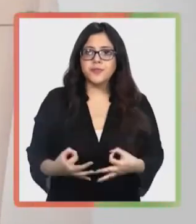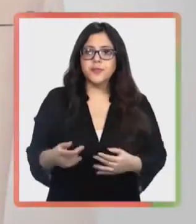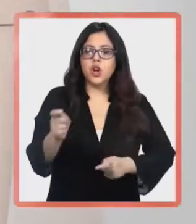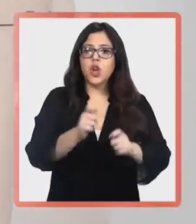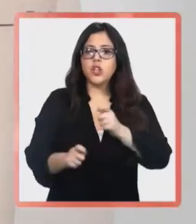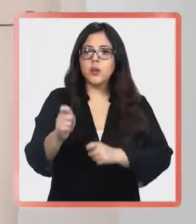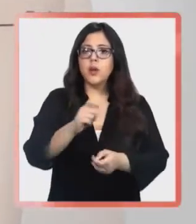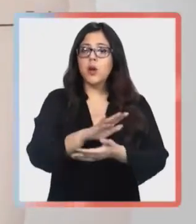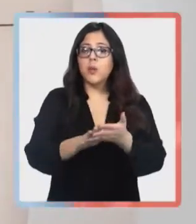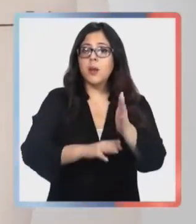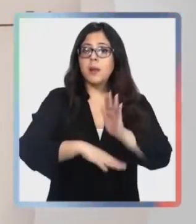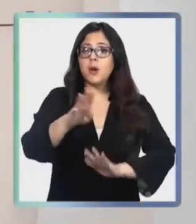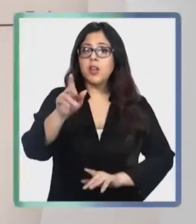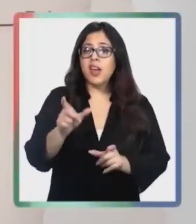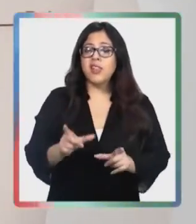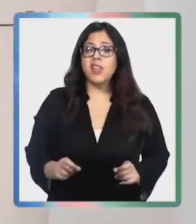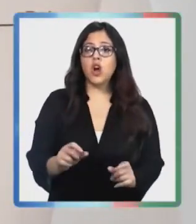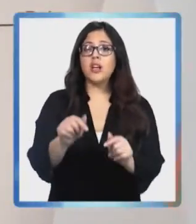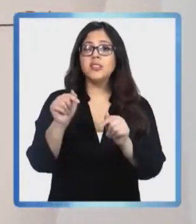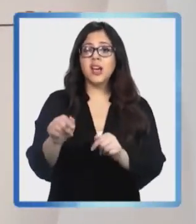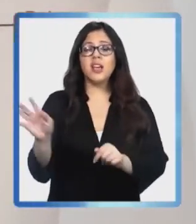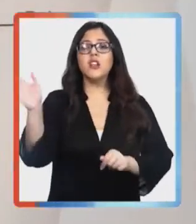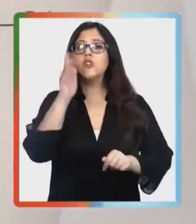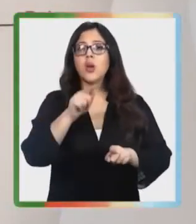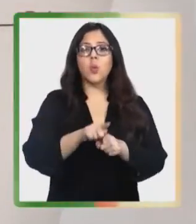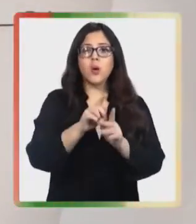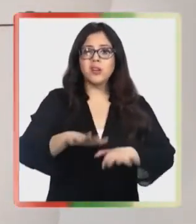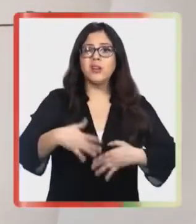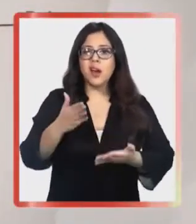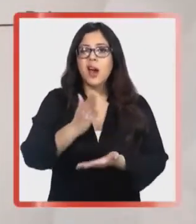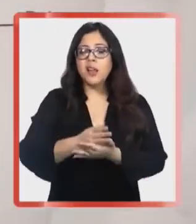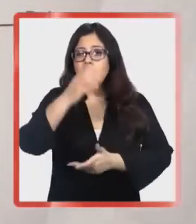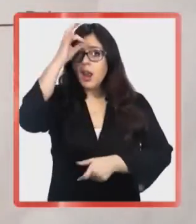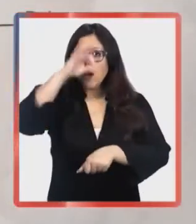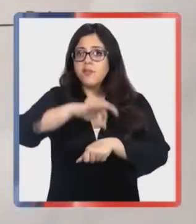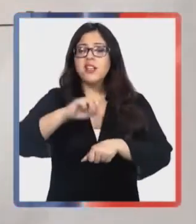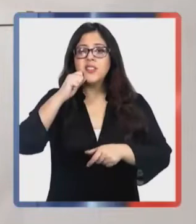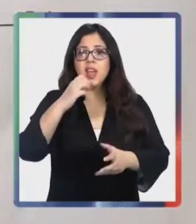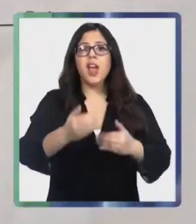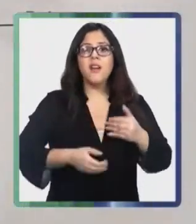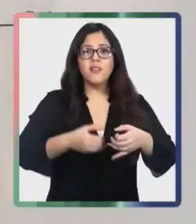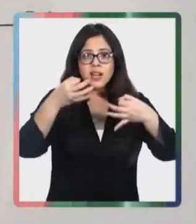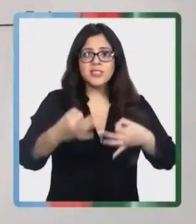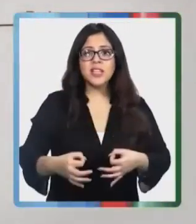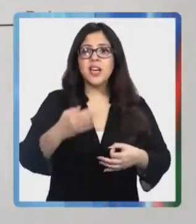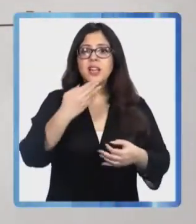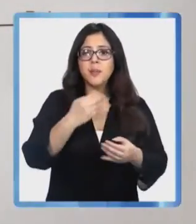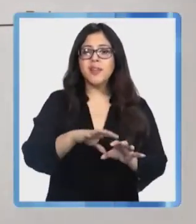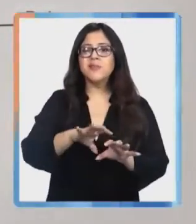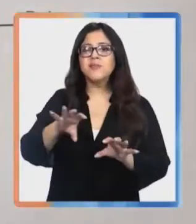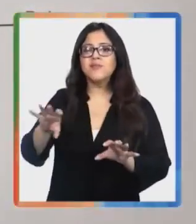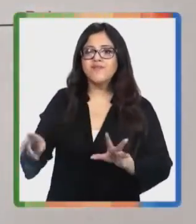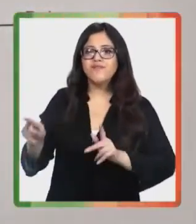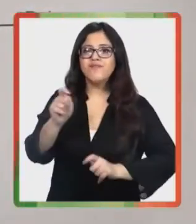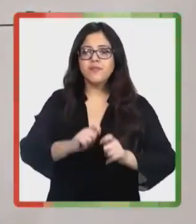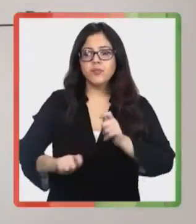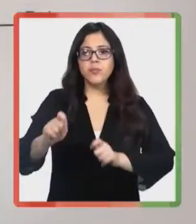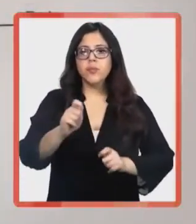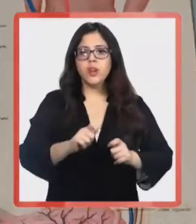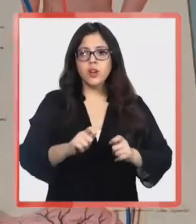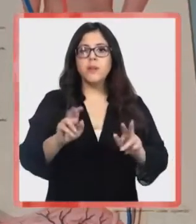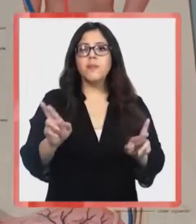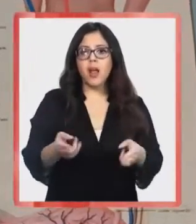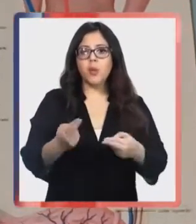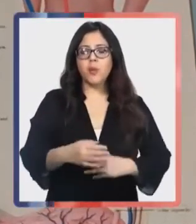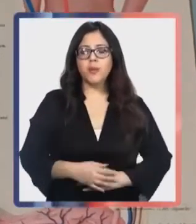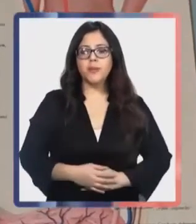tratamientos como en la mayoría de los cánceres no produce síntomas hasta que la enfermedad se encuentre avanzada y fuera del alcance terapéutico